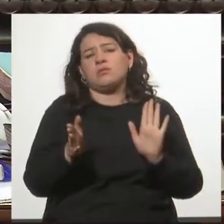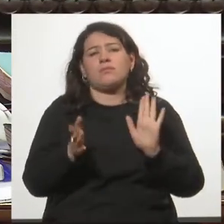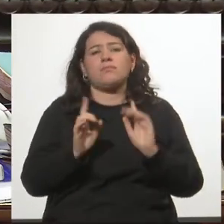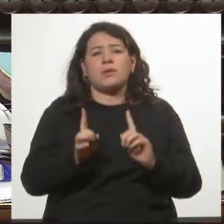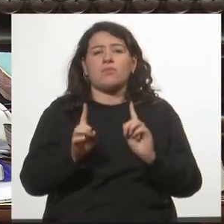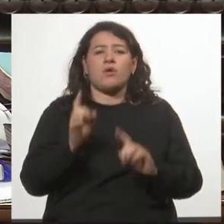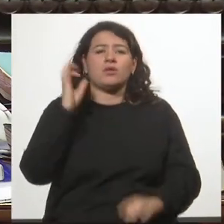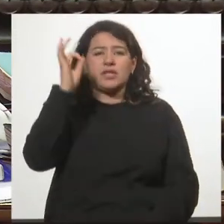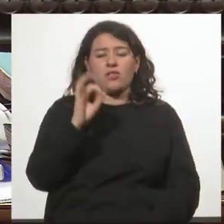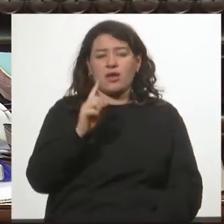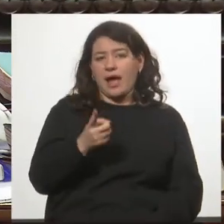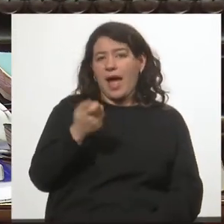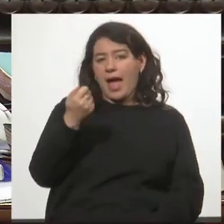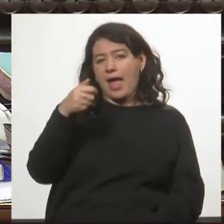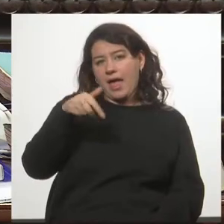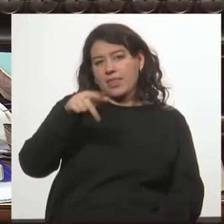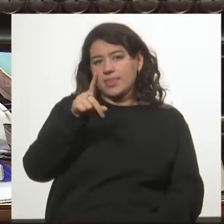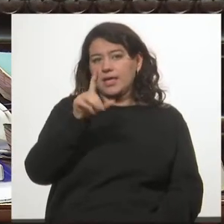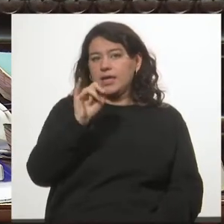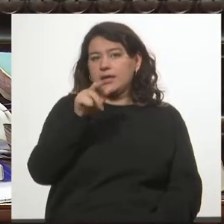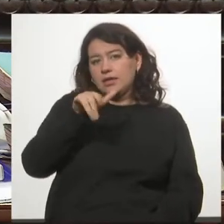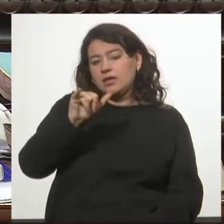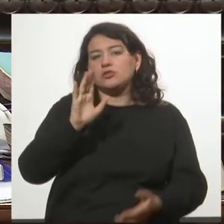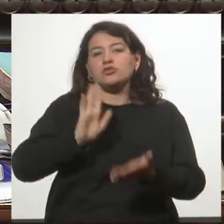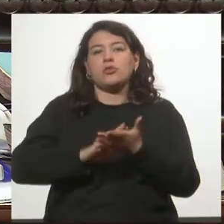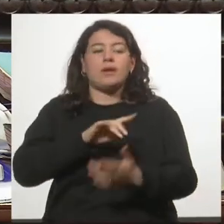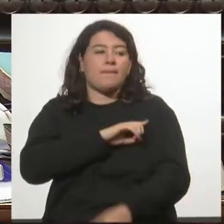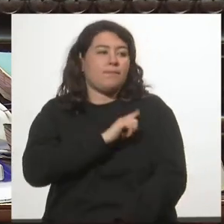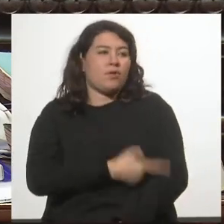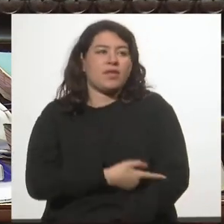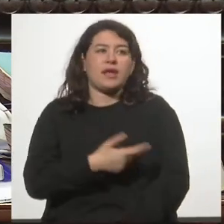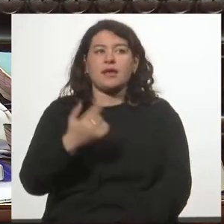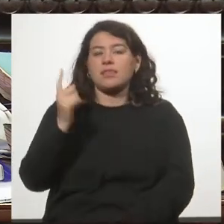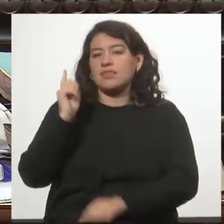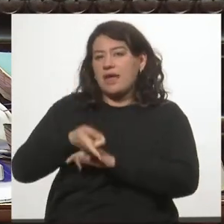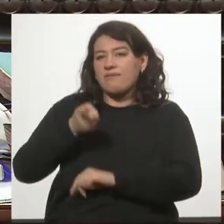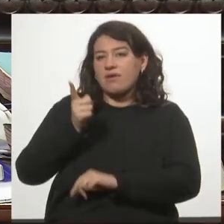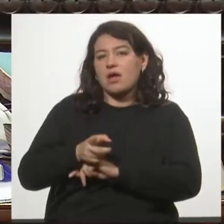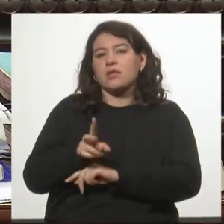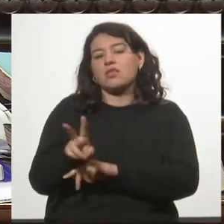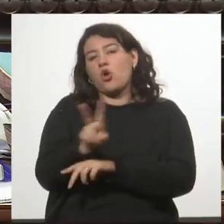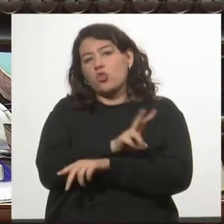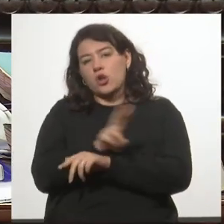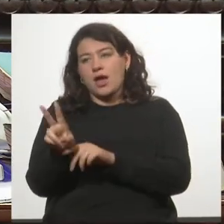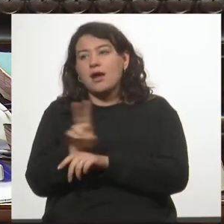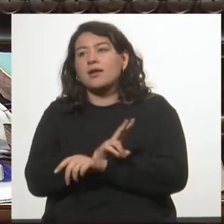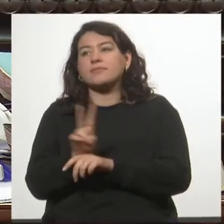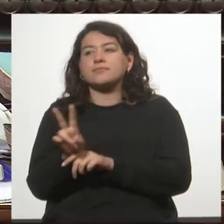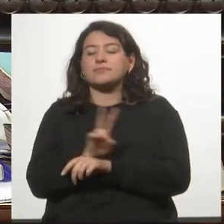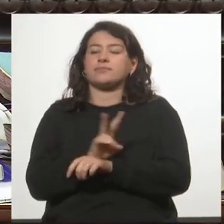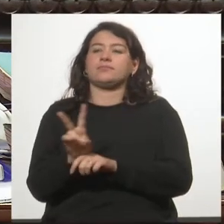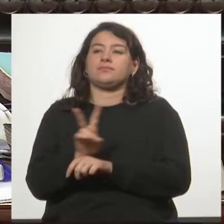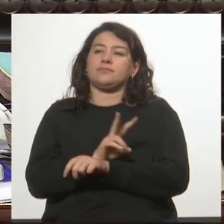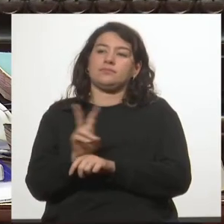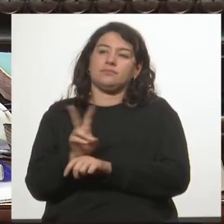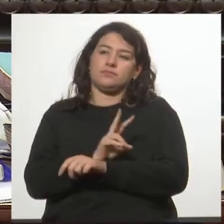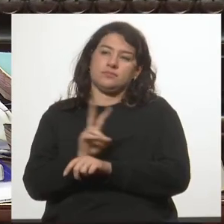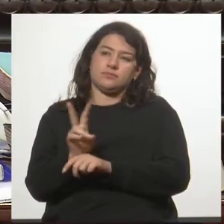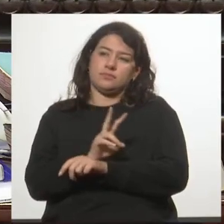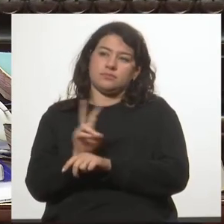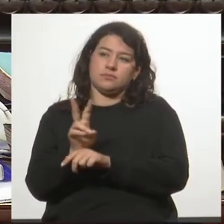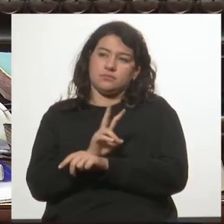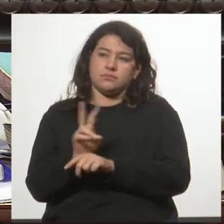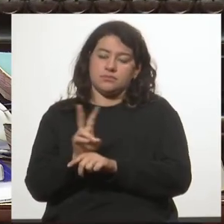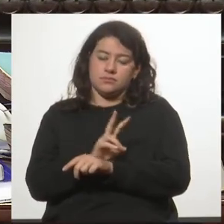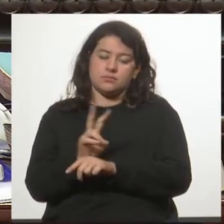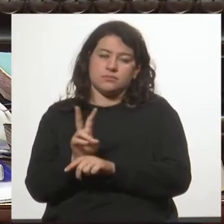por el senador gandini acerca de los poderes deberes de de contralor que aunque no